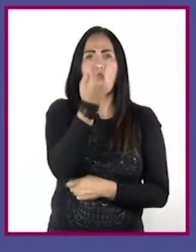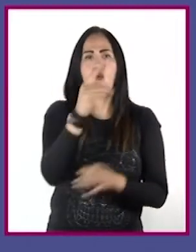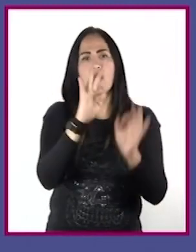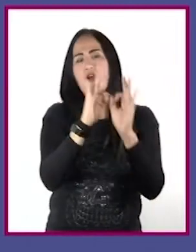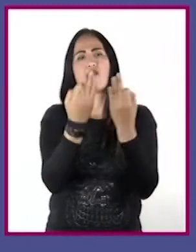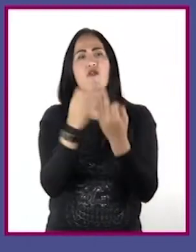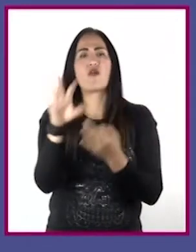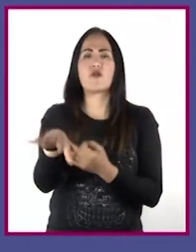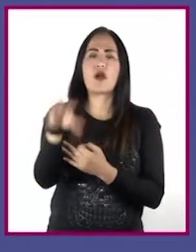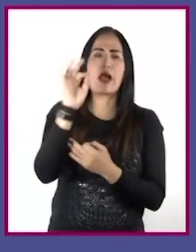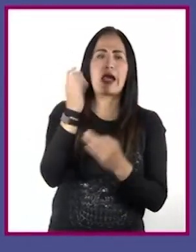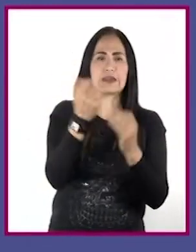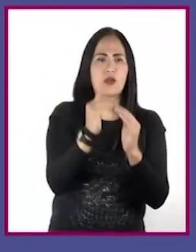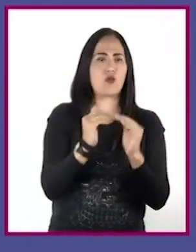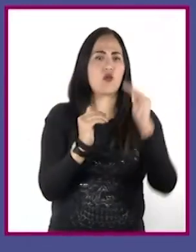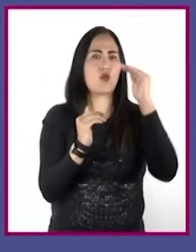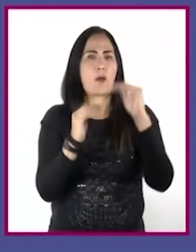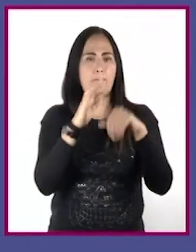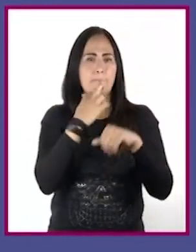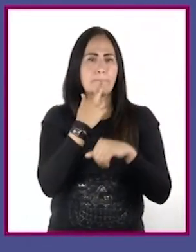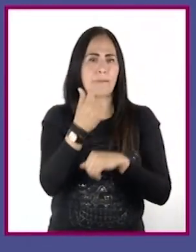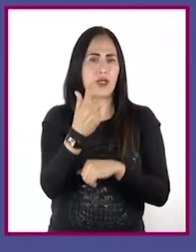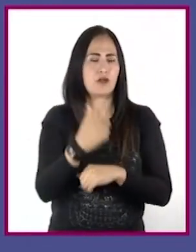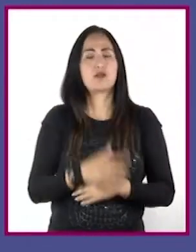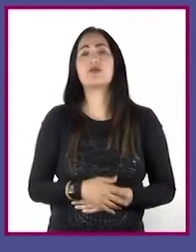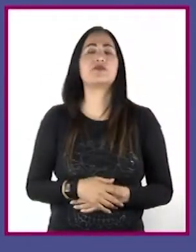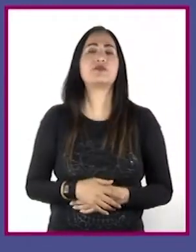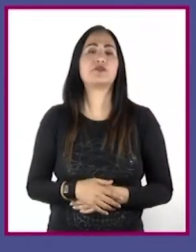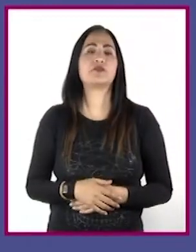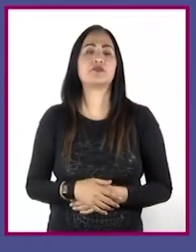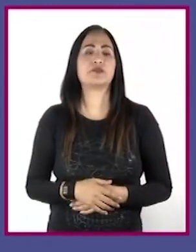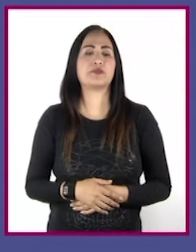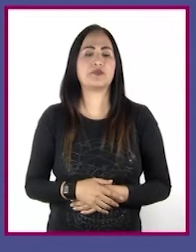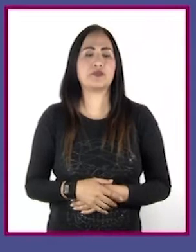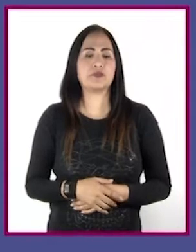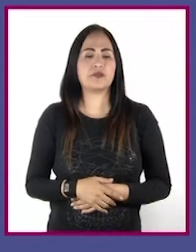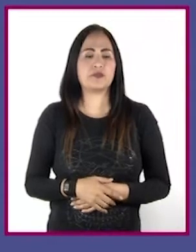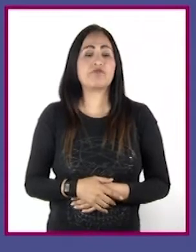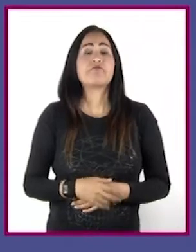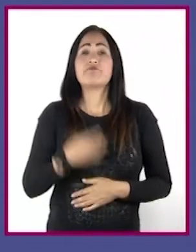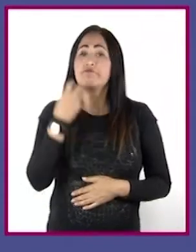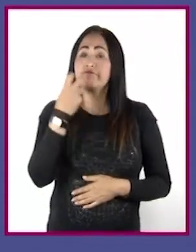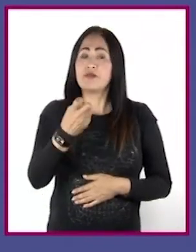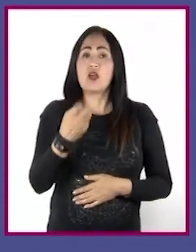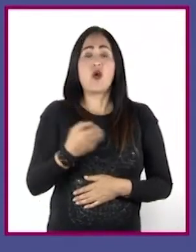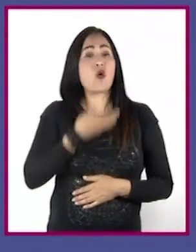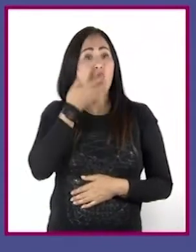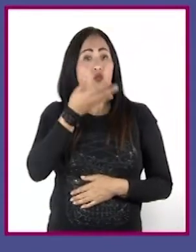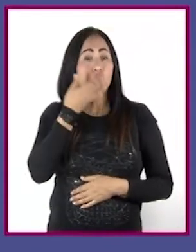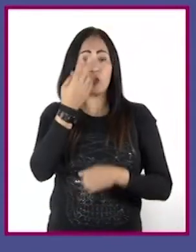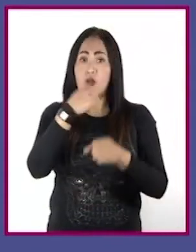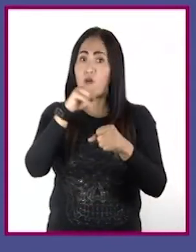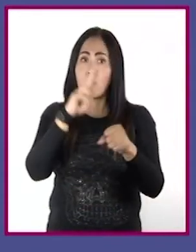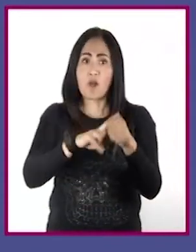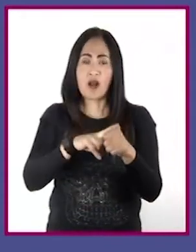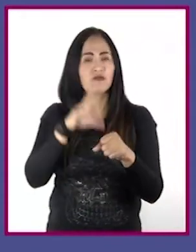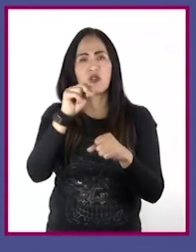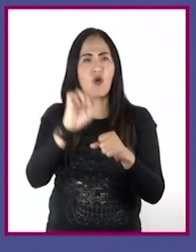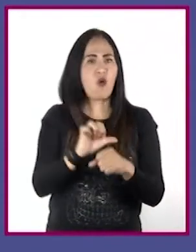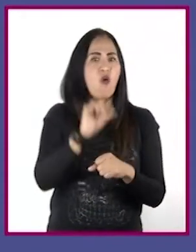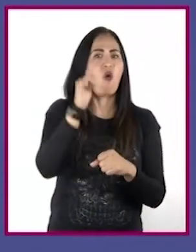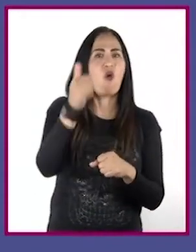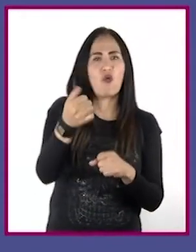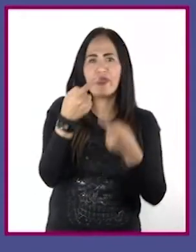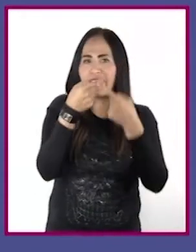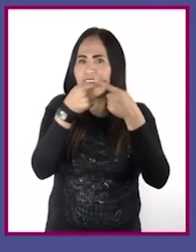como mejor que las demás. Se trata de ofrecer una interpretación de la realidad diferente de la habitual, lo cual